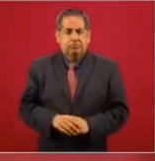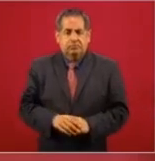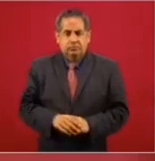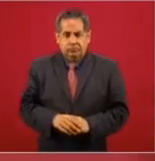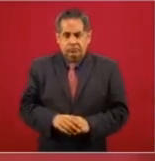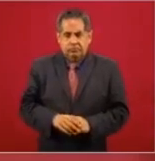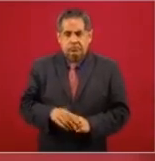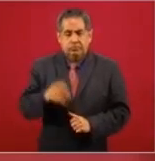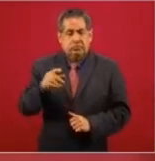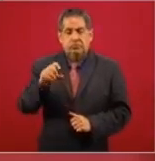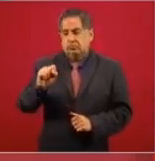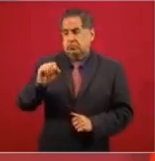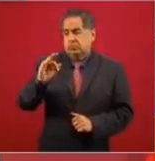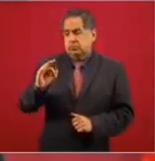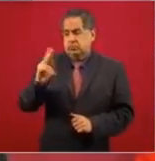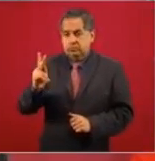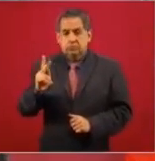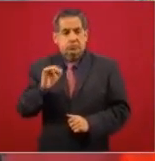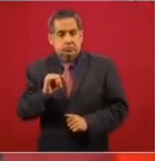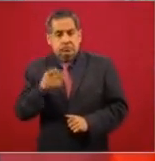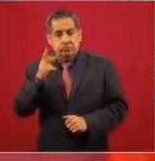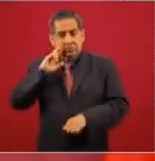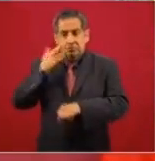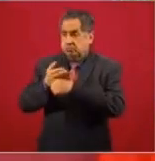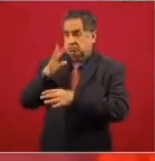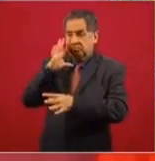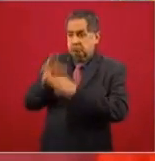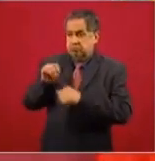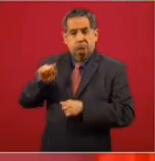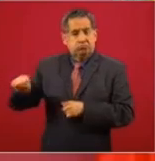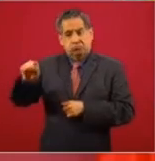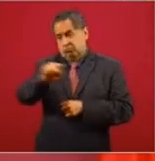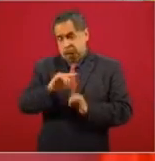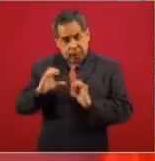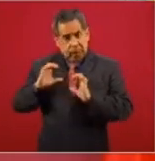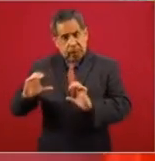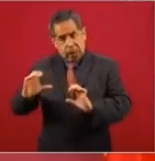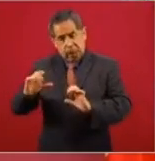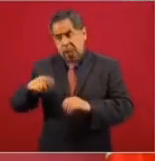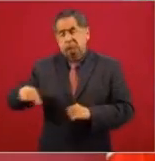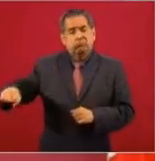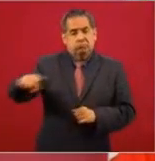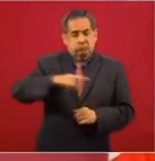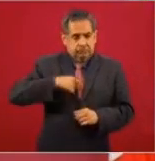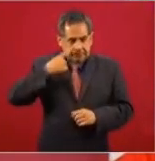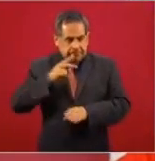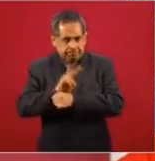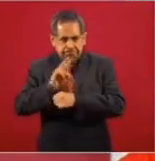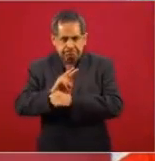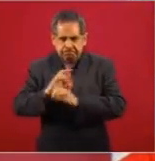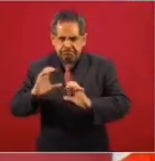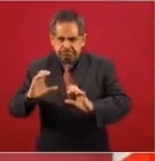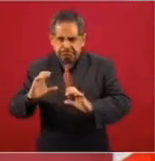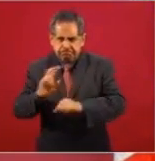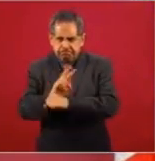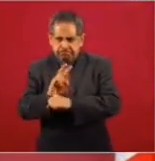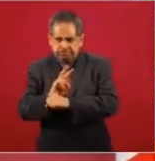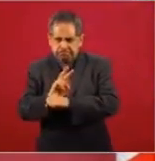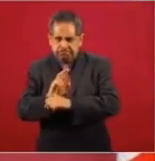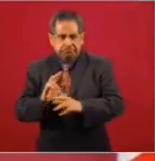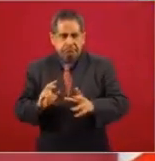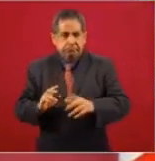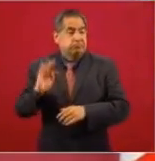Es tarea de la función pública, pero les dije que era tarea de todos, de estar pendientes. Si